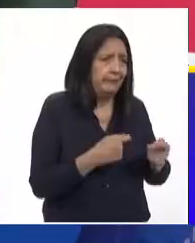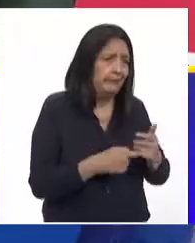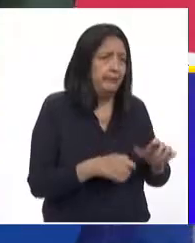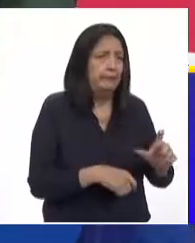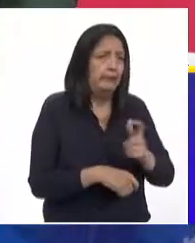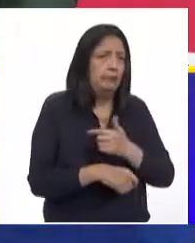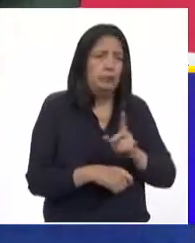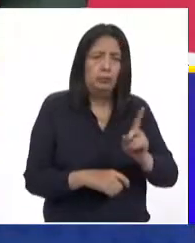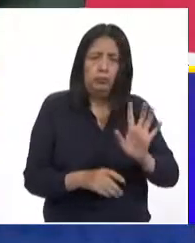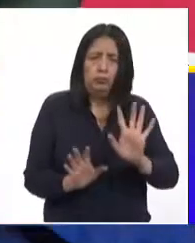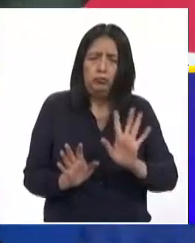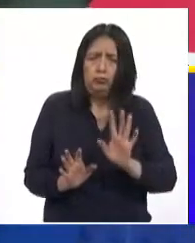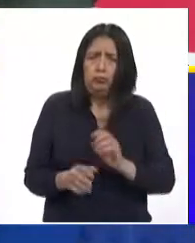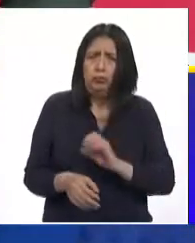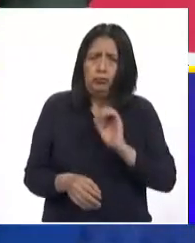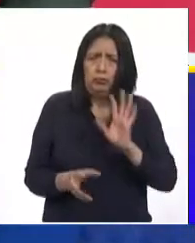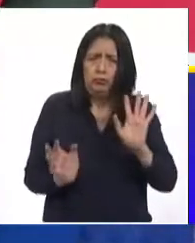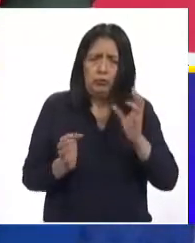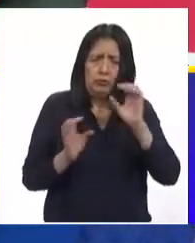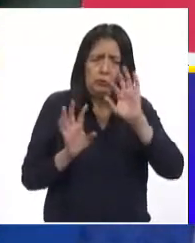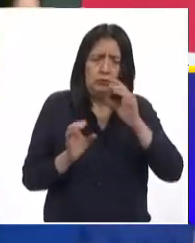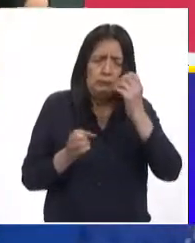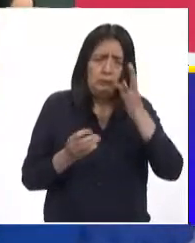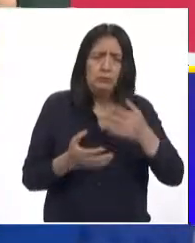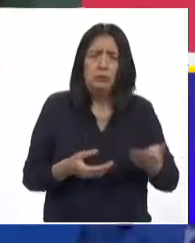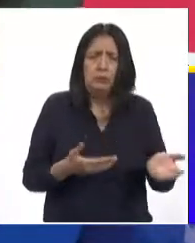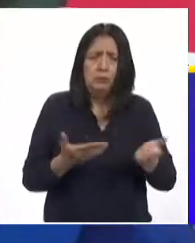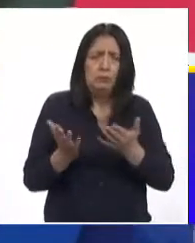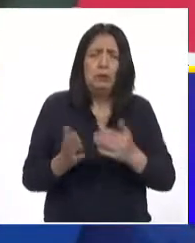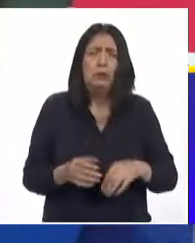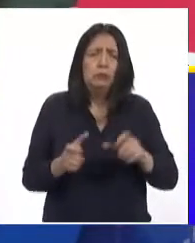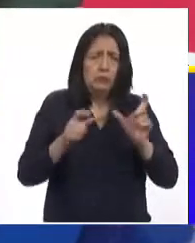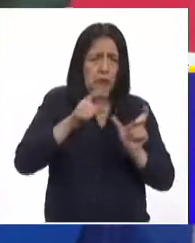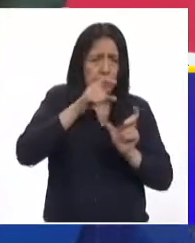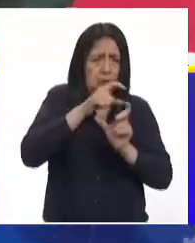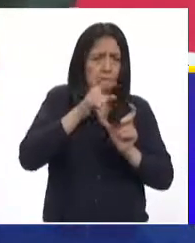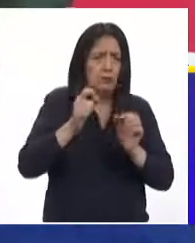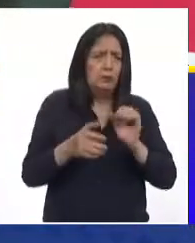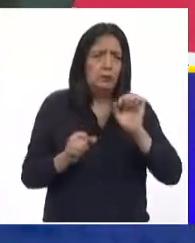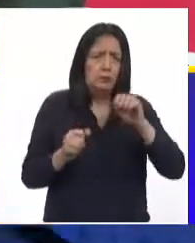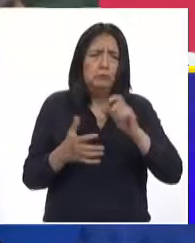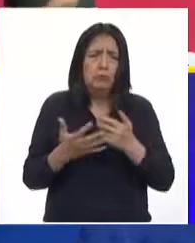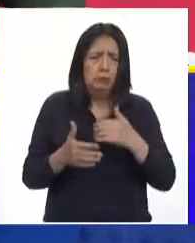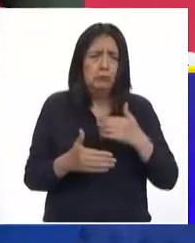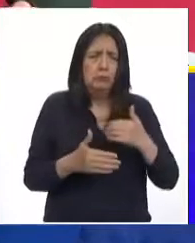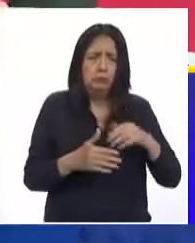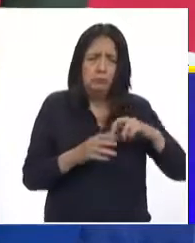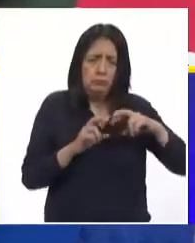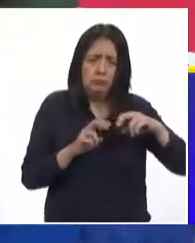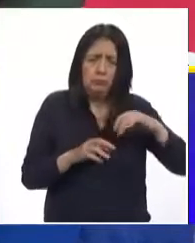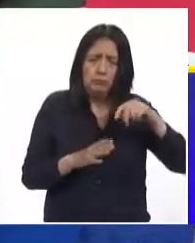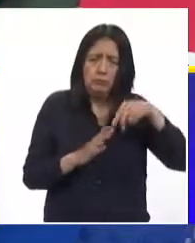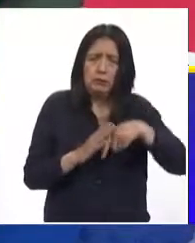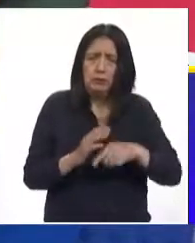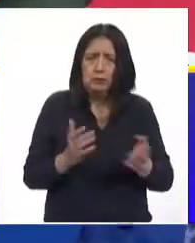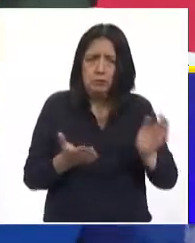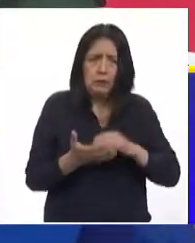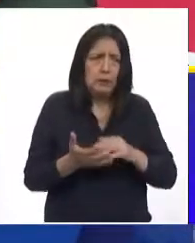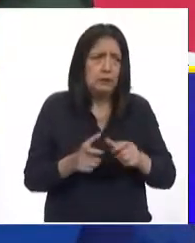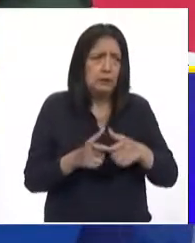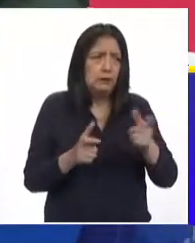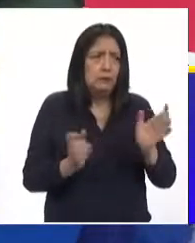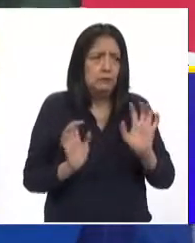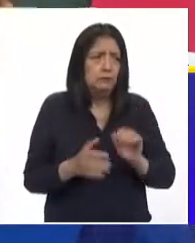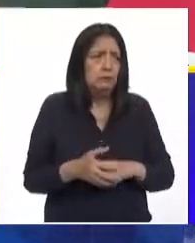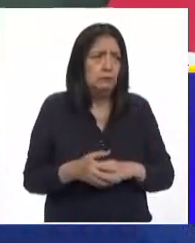vacunas. Ellos han dicho que todo este informe será trasladado a la Contraloría General para un proceso mucho más grande, por